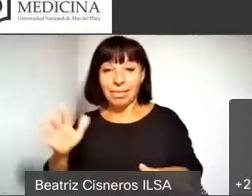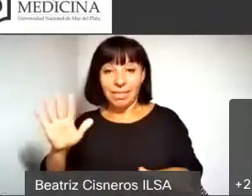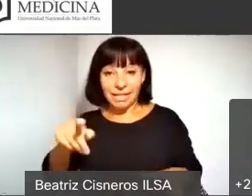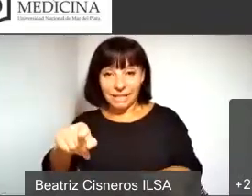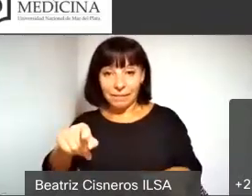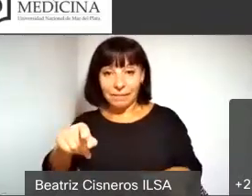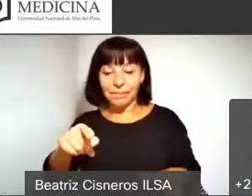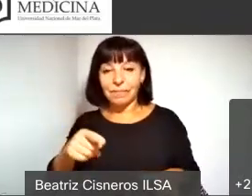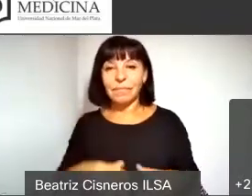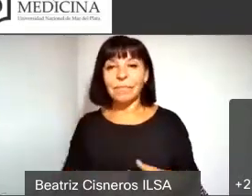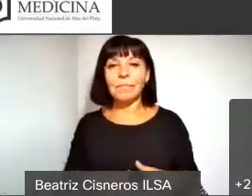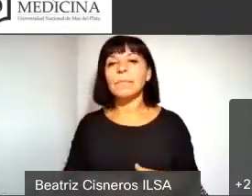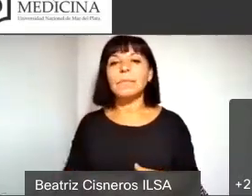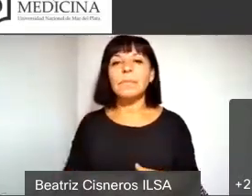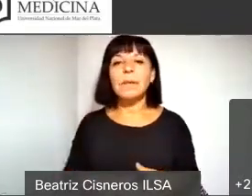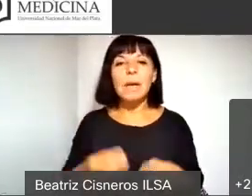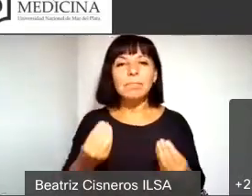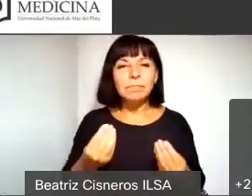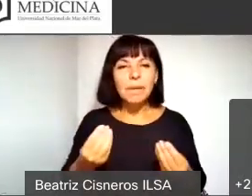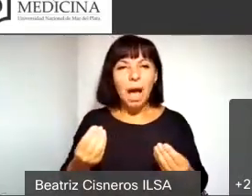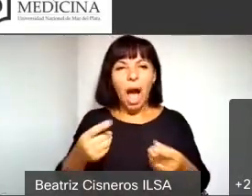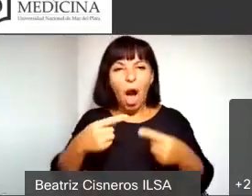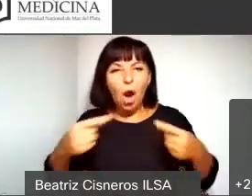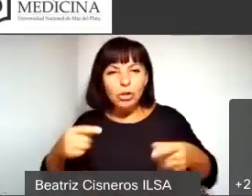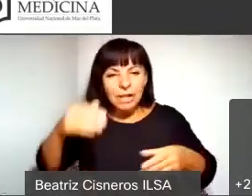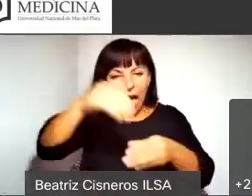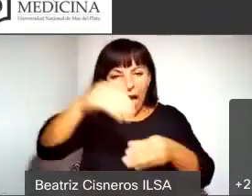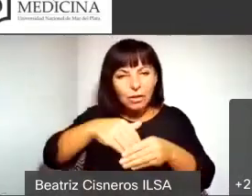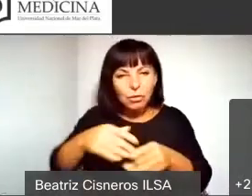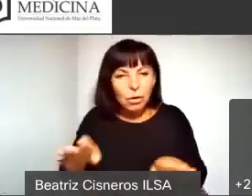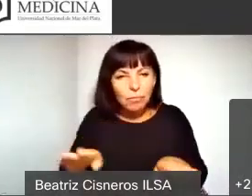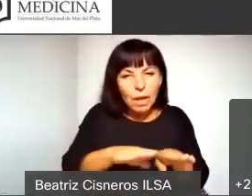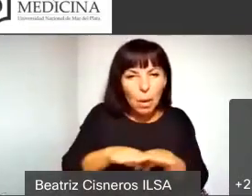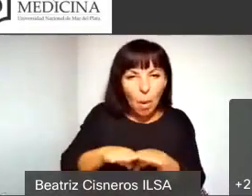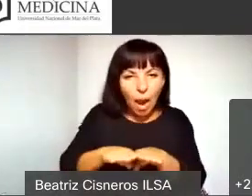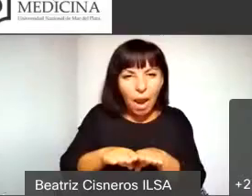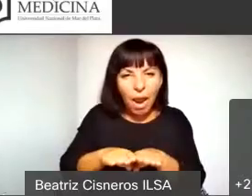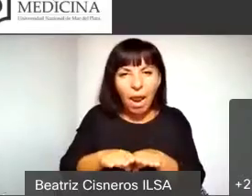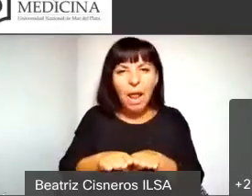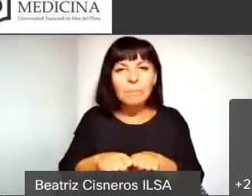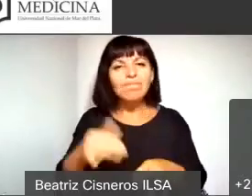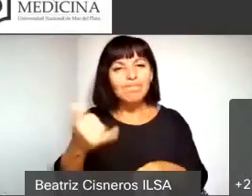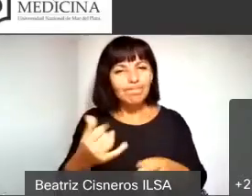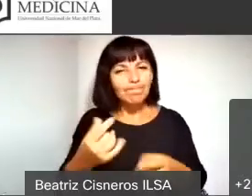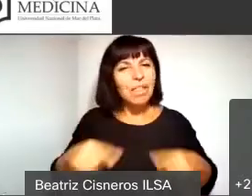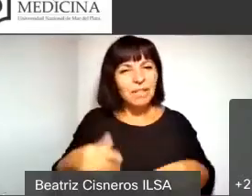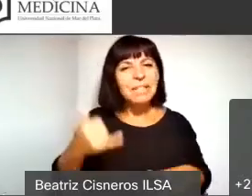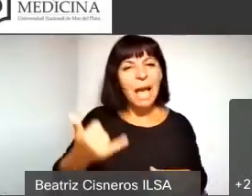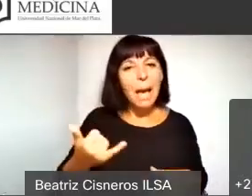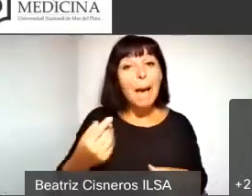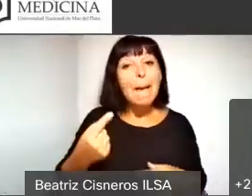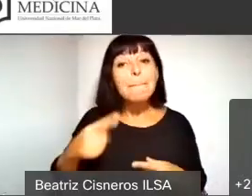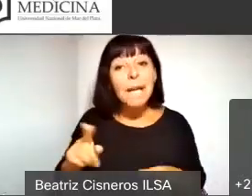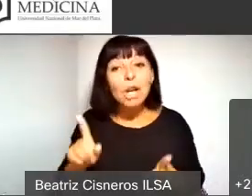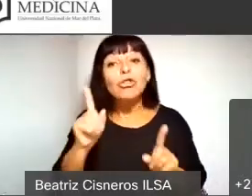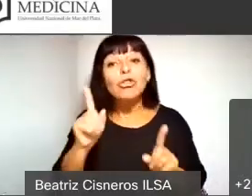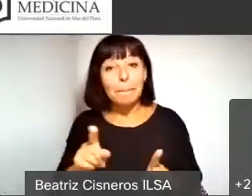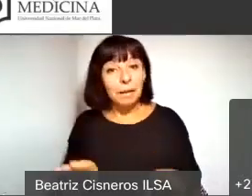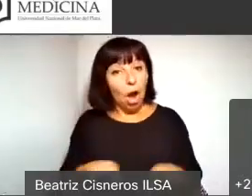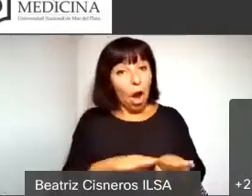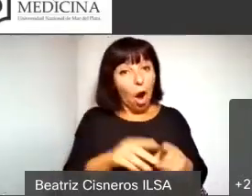los componentes en común de ambos tipos celulares? Porque sí, tienen muchas diferencias, pero también tienen algunas